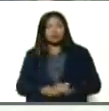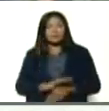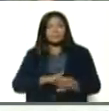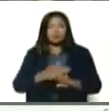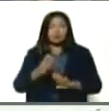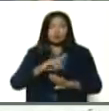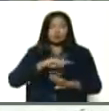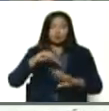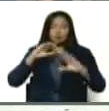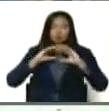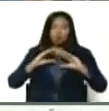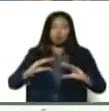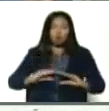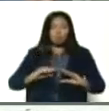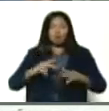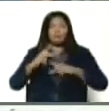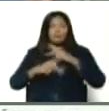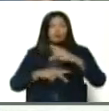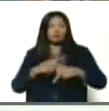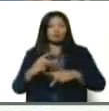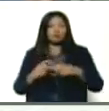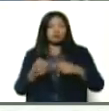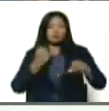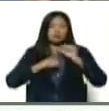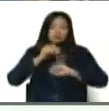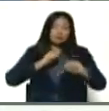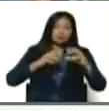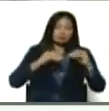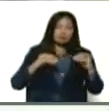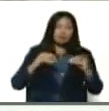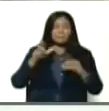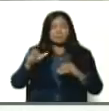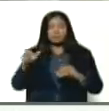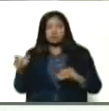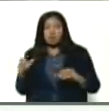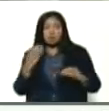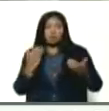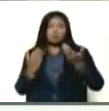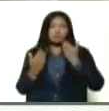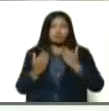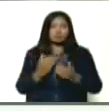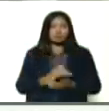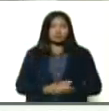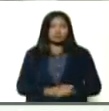y que nos permite ese proceso de defensa ante el agente infeccioso, el virus SARS-CoV-2.